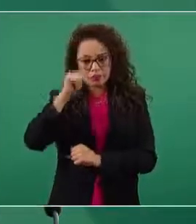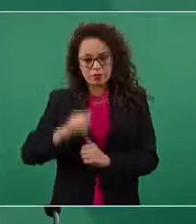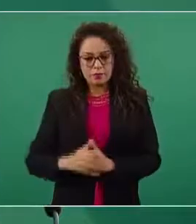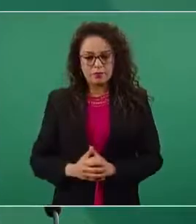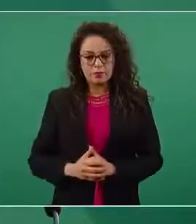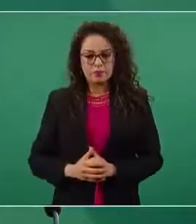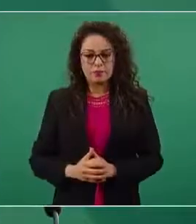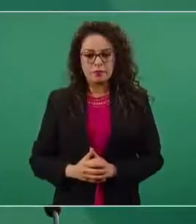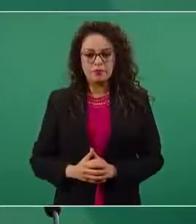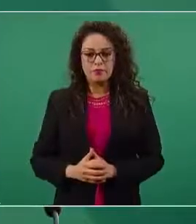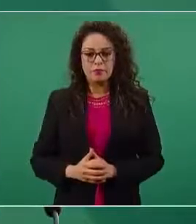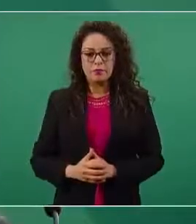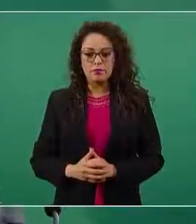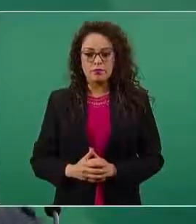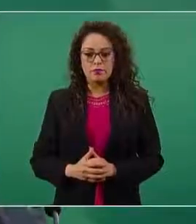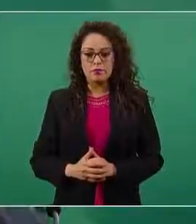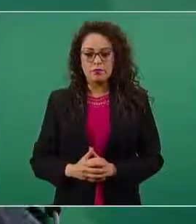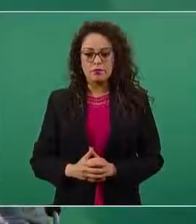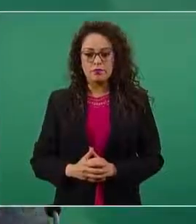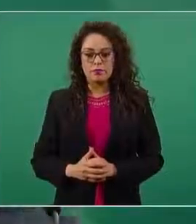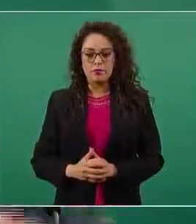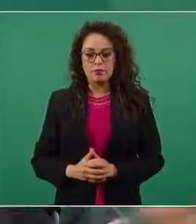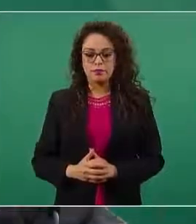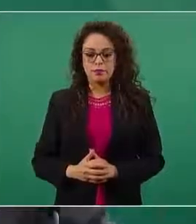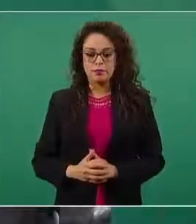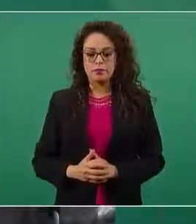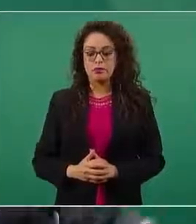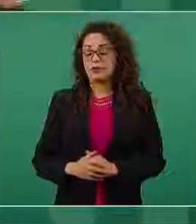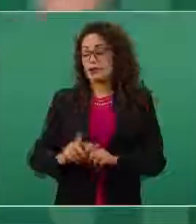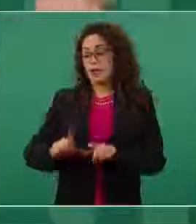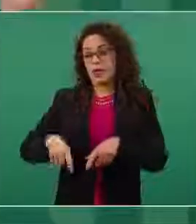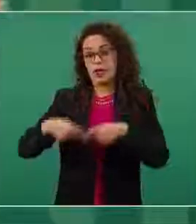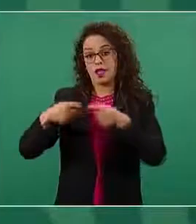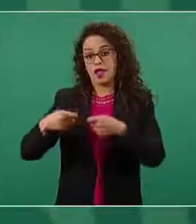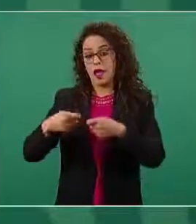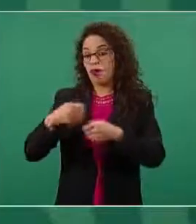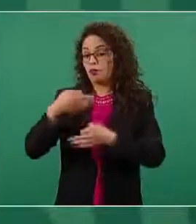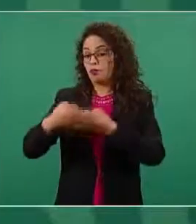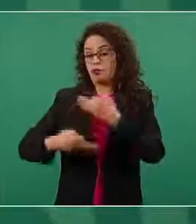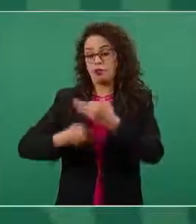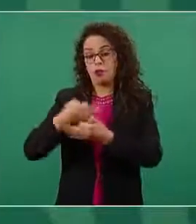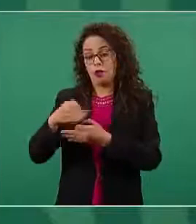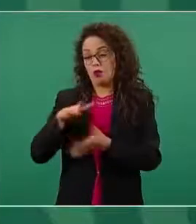termina Salinas, bueno, cuenta con todo el apoyo del otro partido